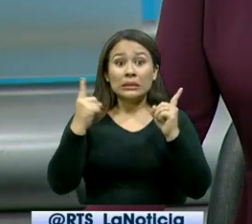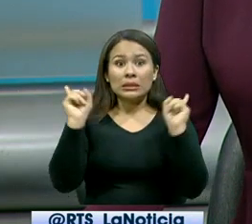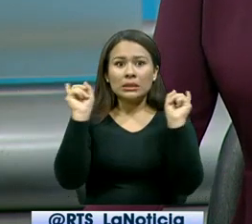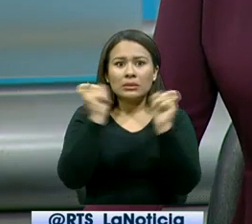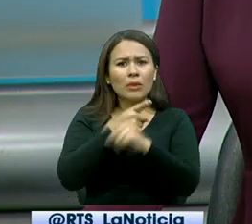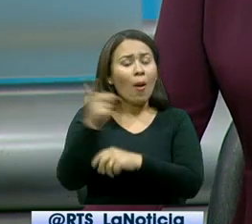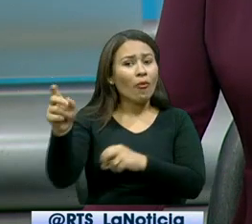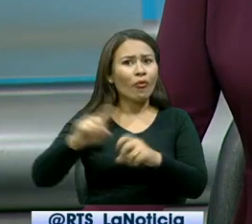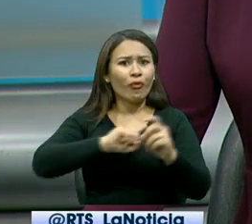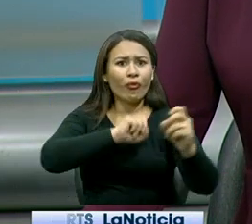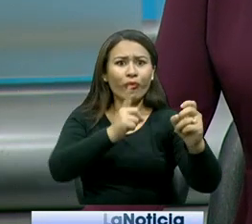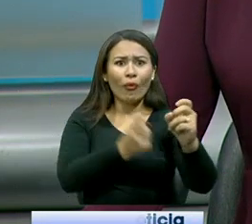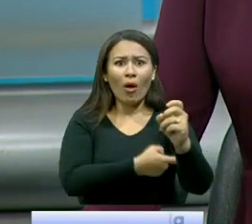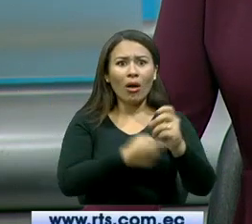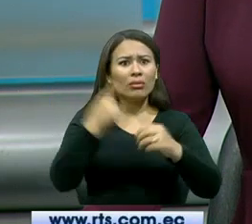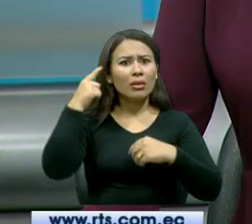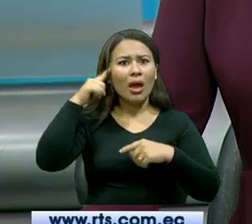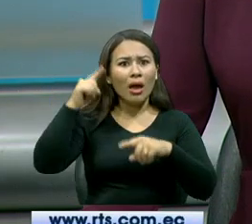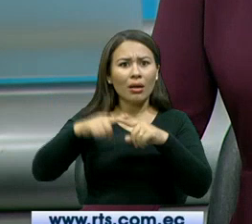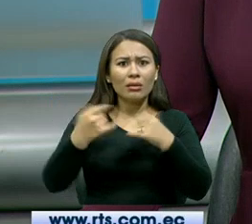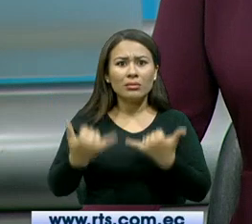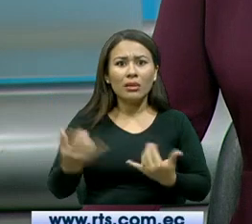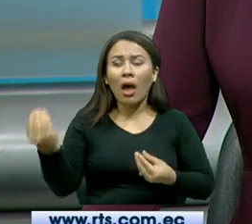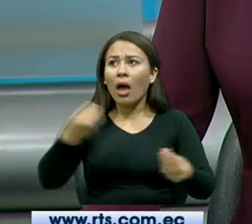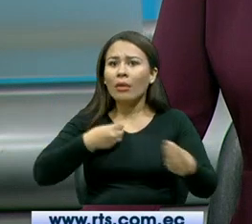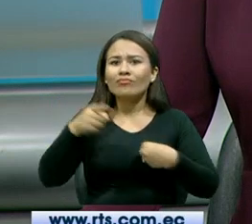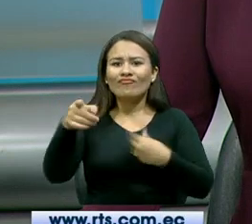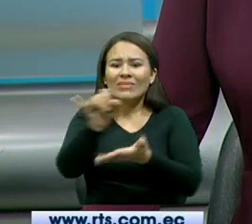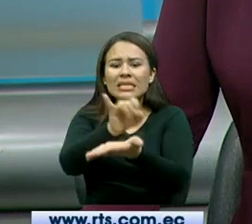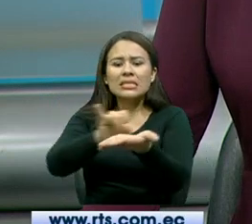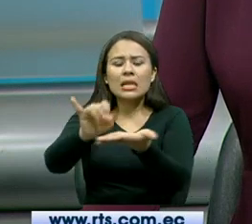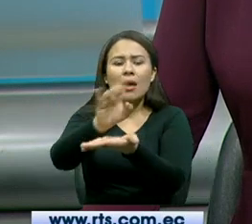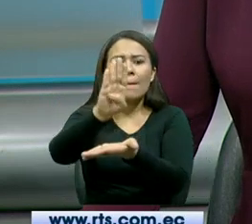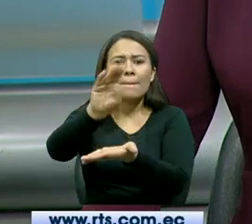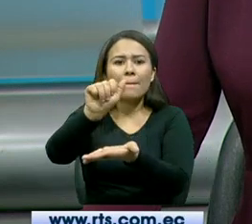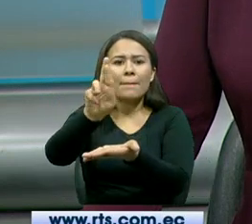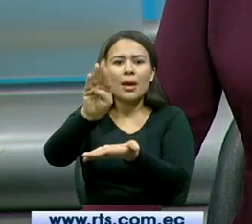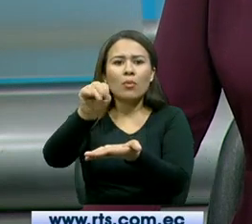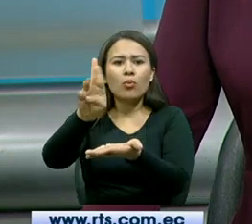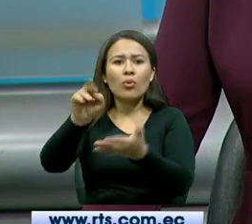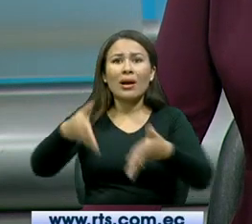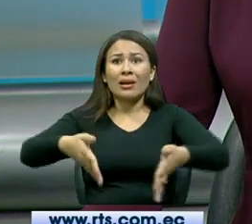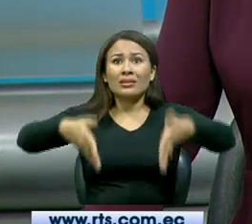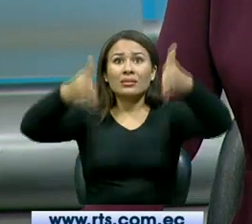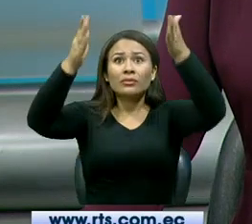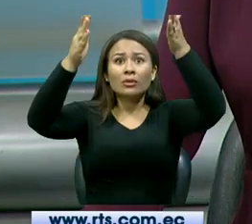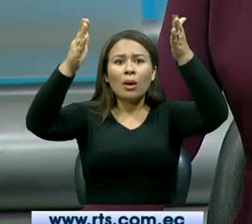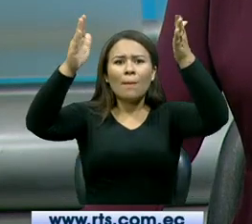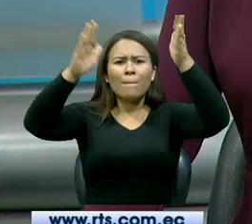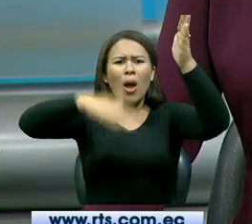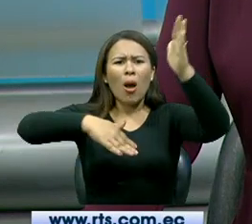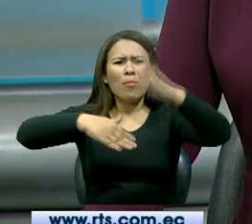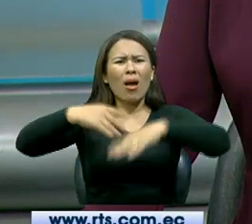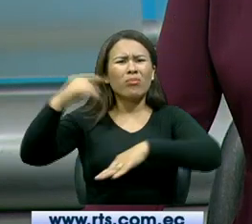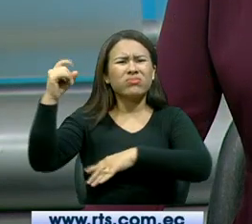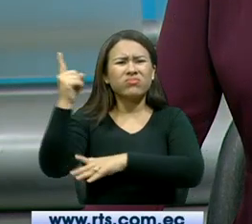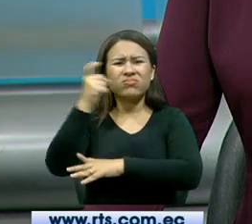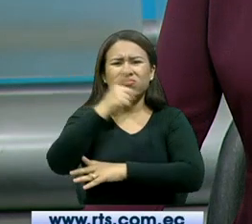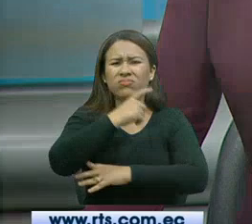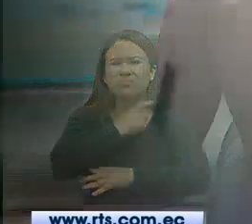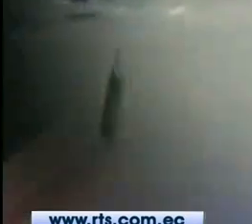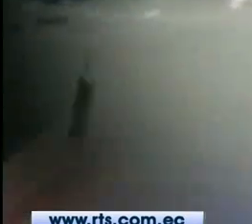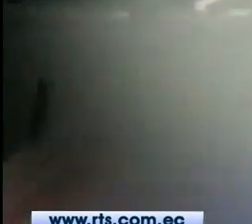más potentes de la historia. En la isla de Barbuda, el 90% de las edificaciones han sido arrasadas.